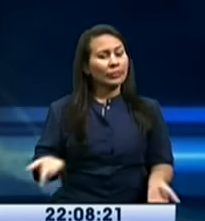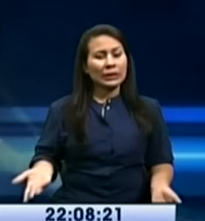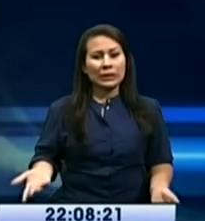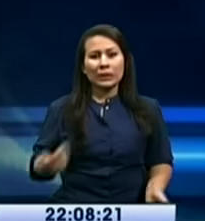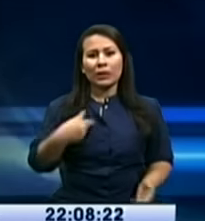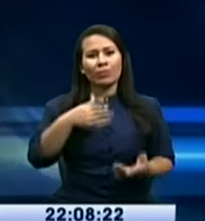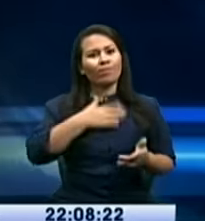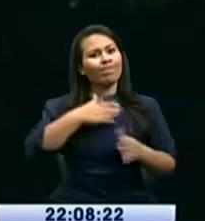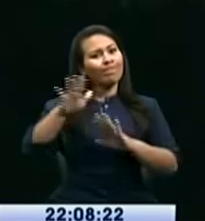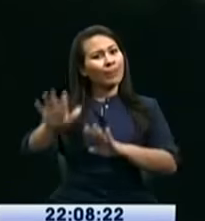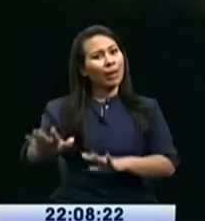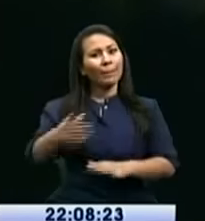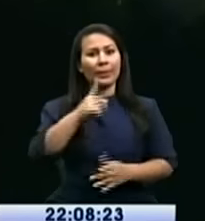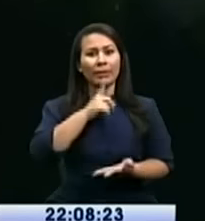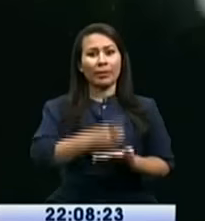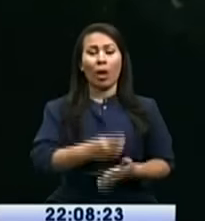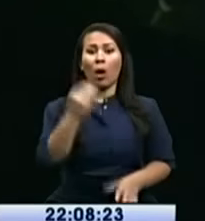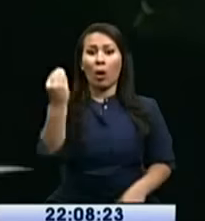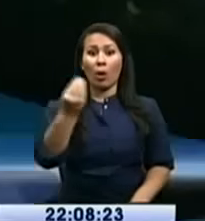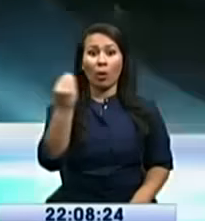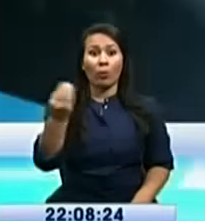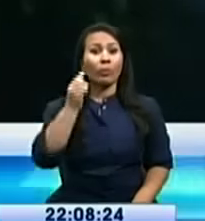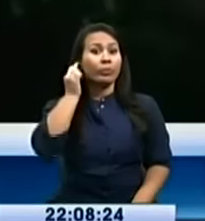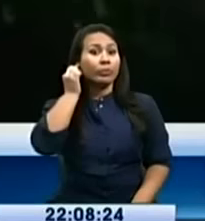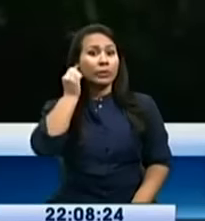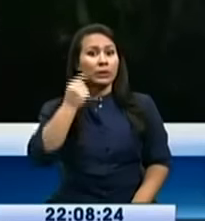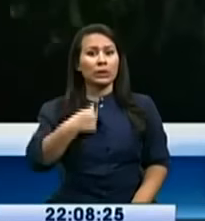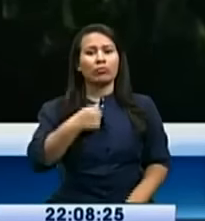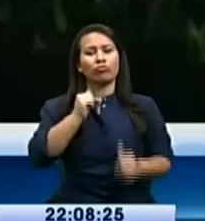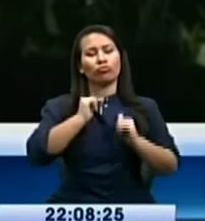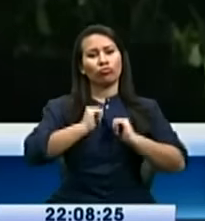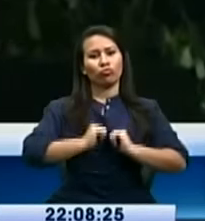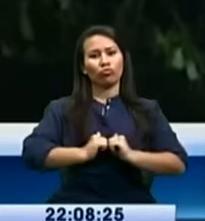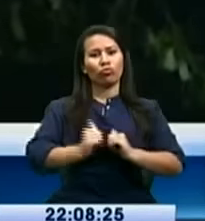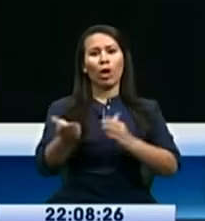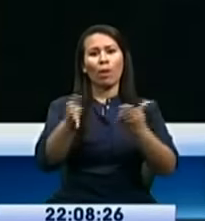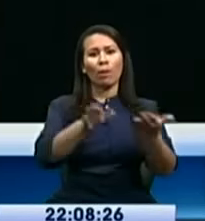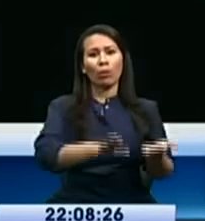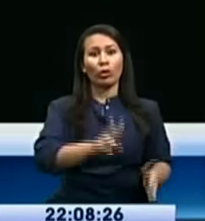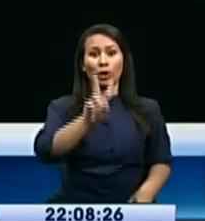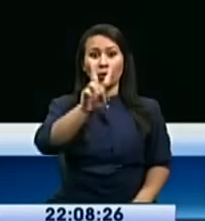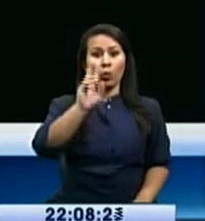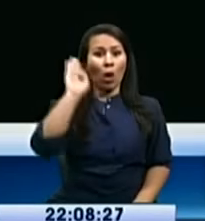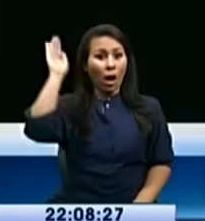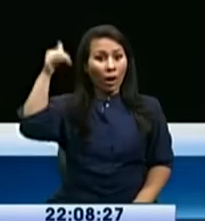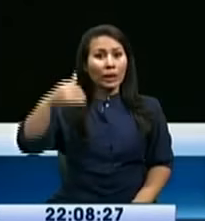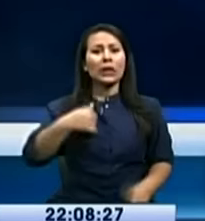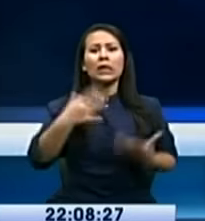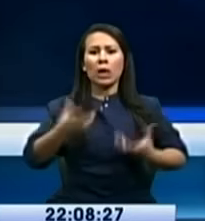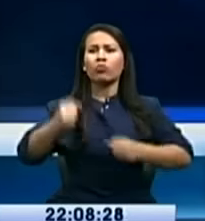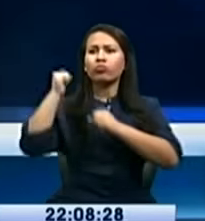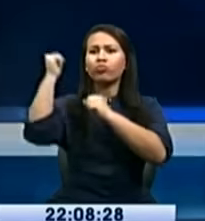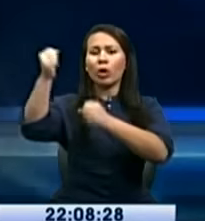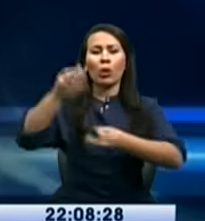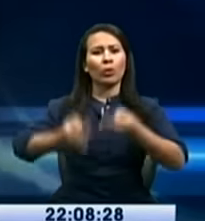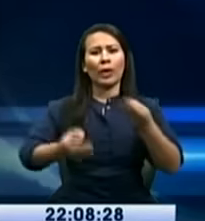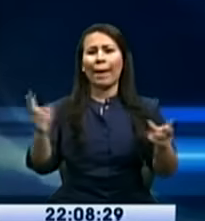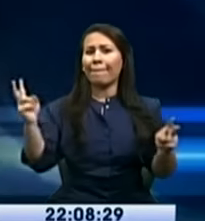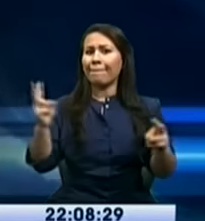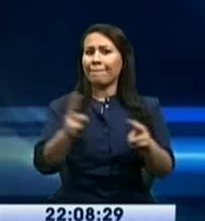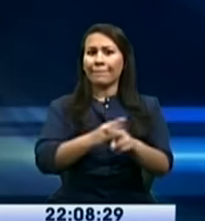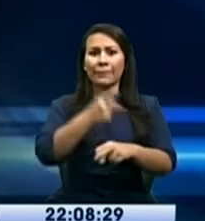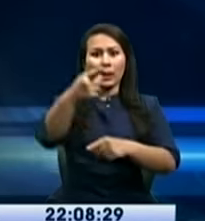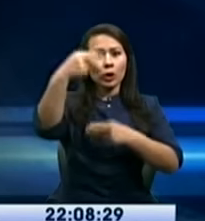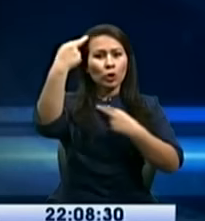una pena, la verdad. Mujeres en su mayoría se lamentan de la muerte de las argentinas y piden justicia. ¡Qué espantosa